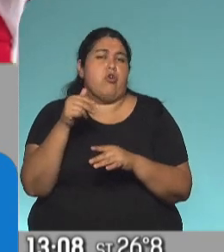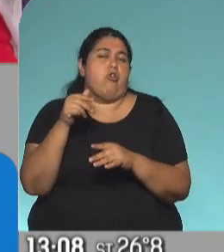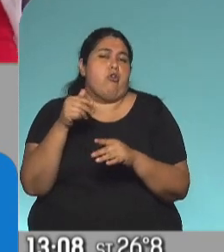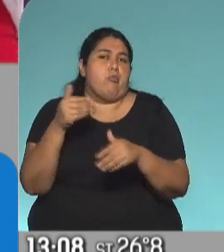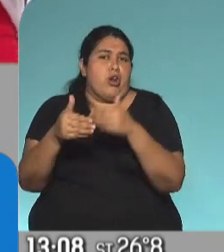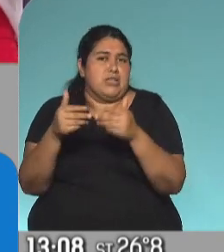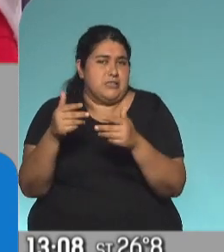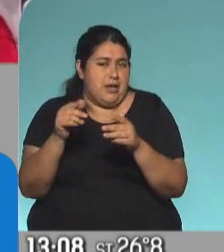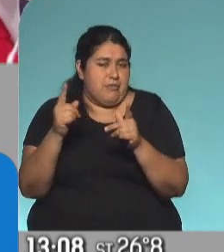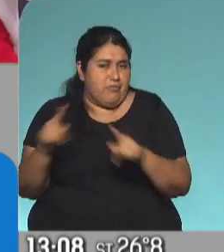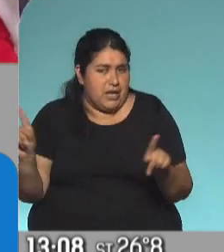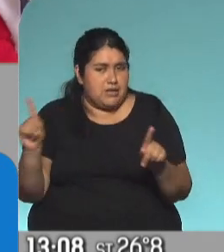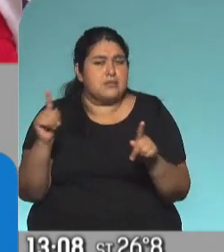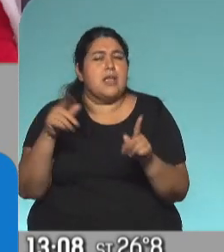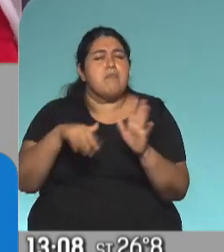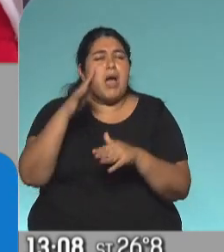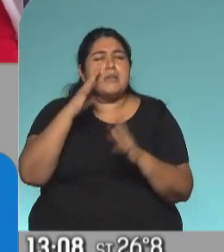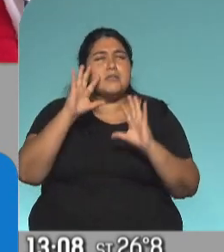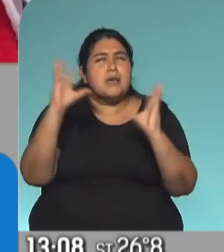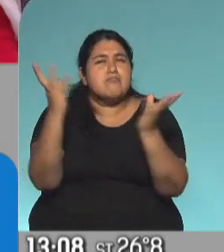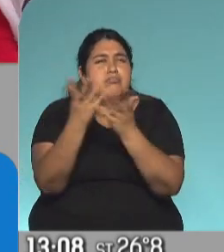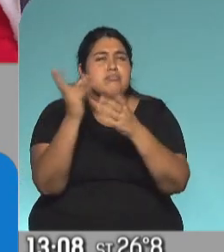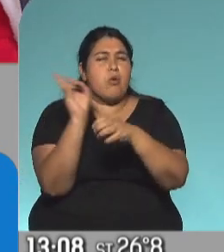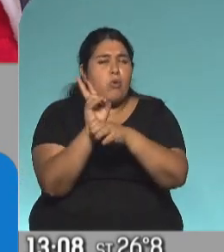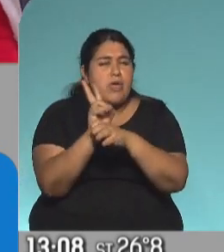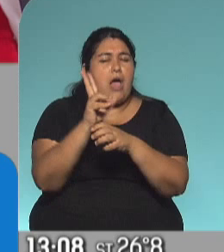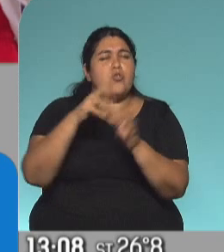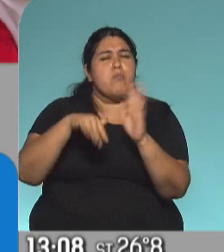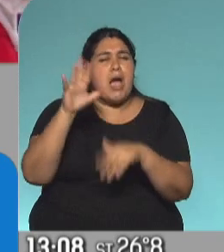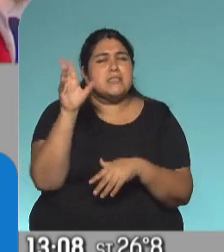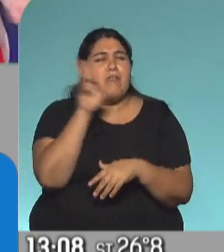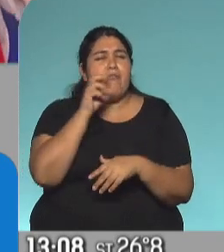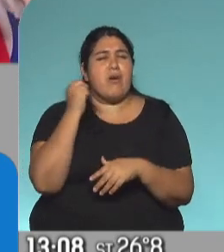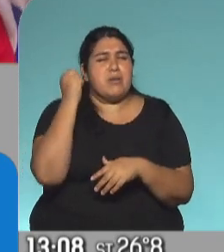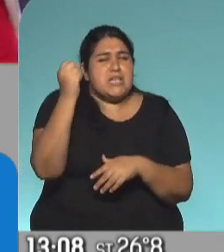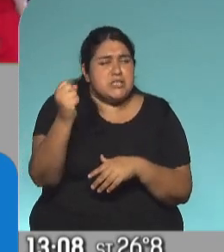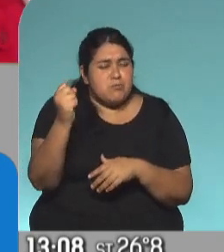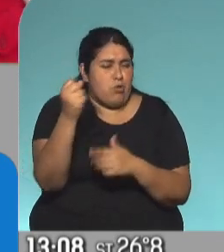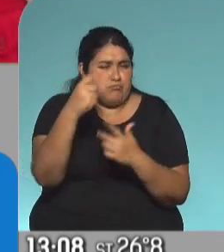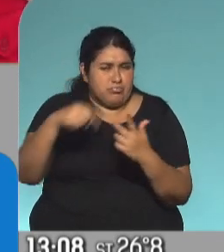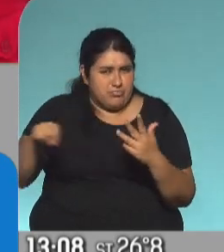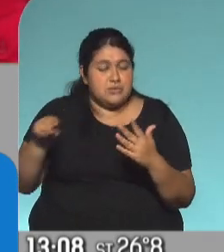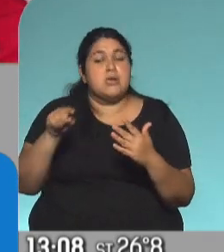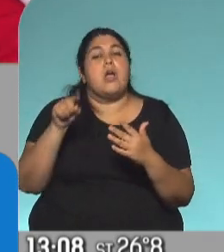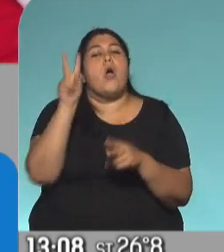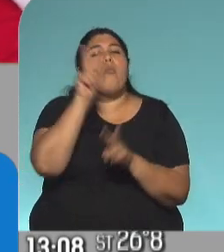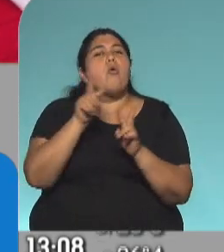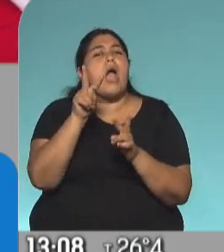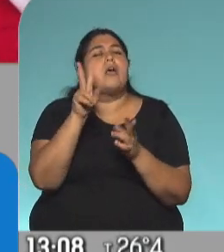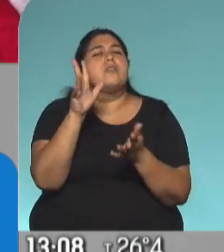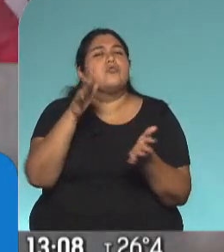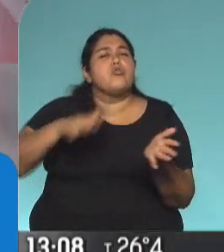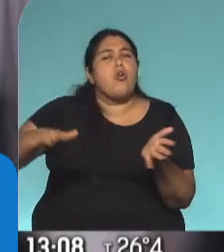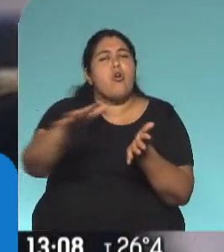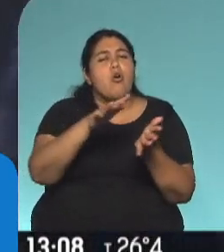sectores como el feminismo, el ecologismo, el ambientalismo, con un discurso anticorrupción y con una búsqueda de algo nuevo en la